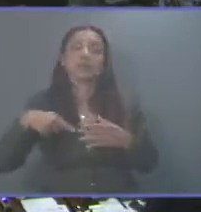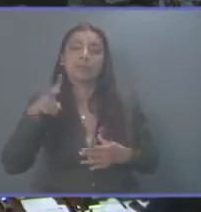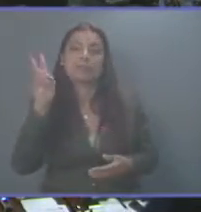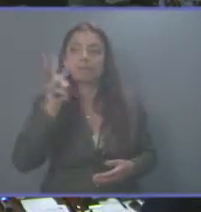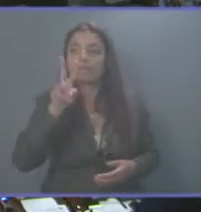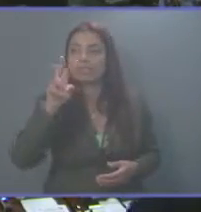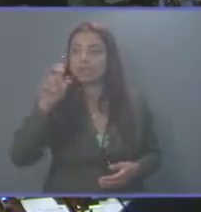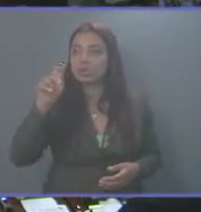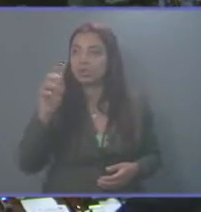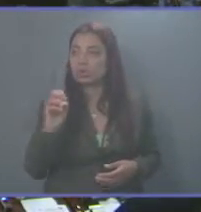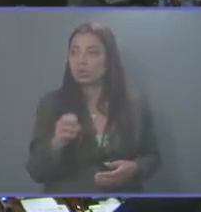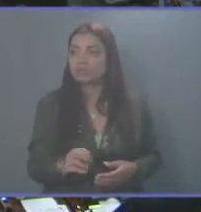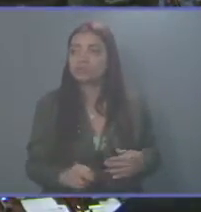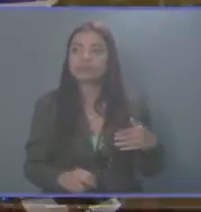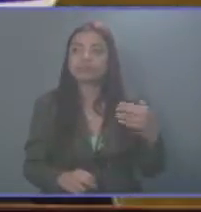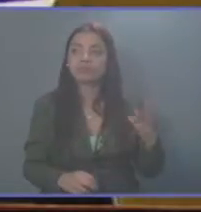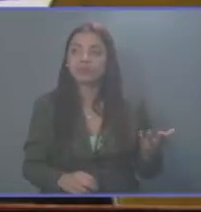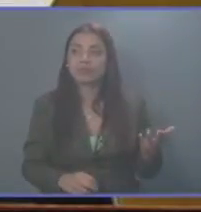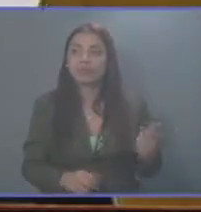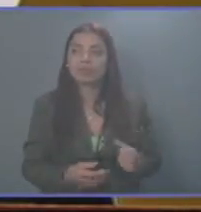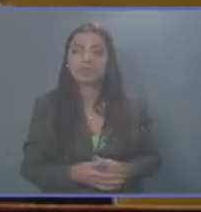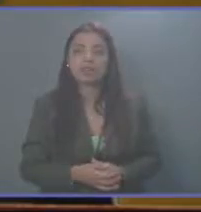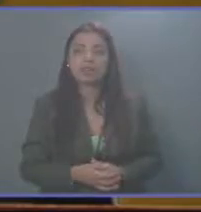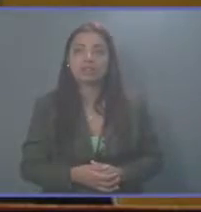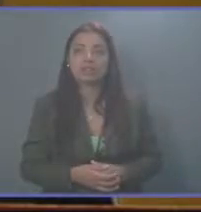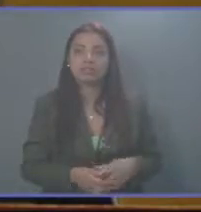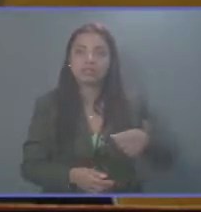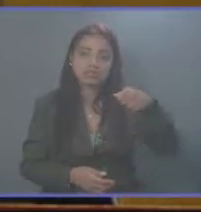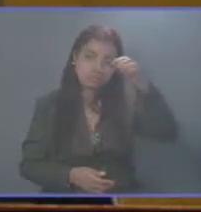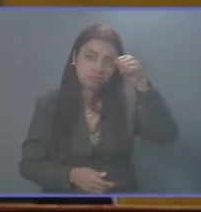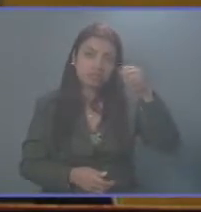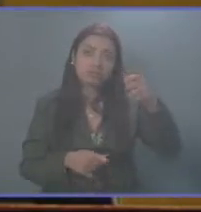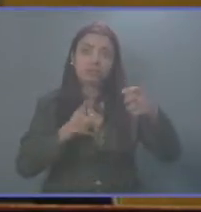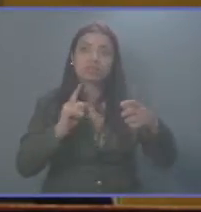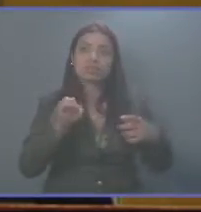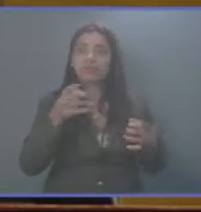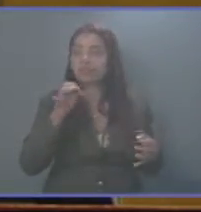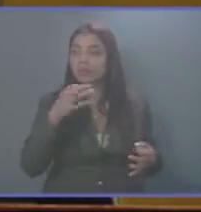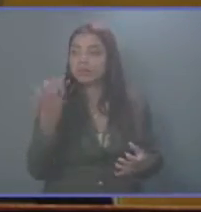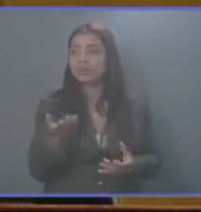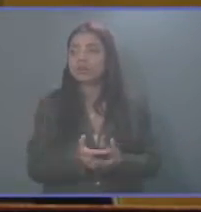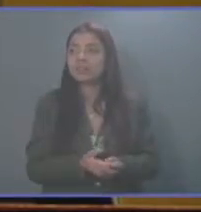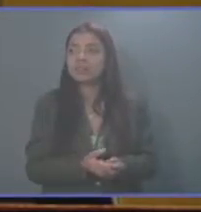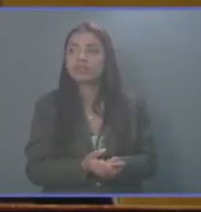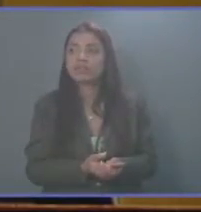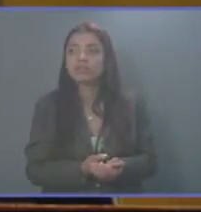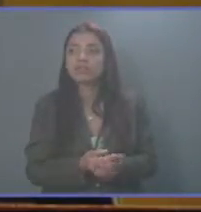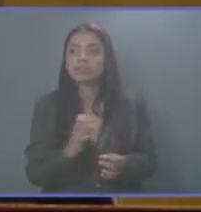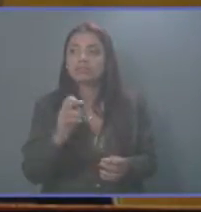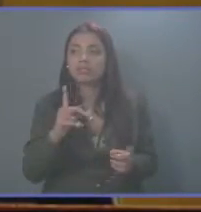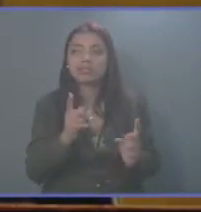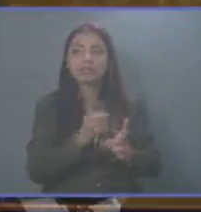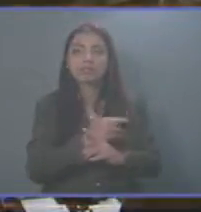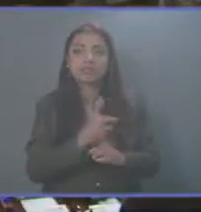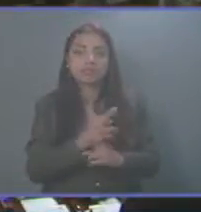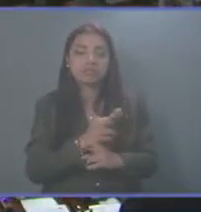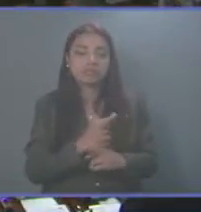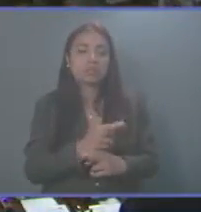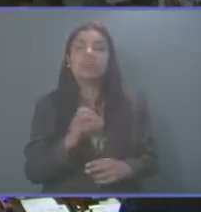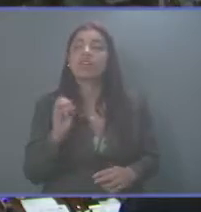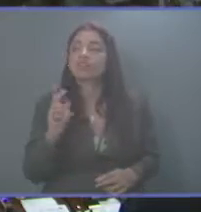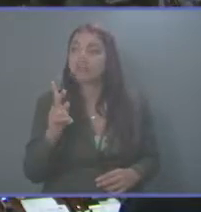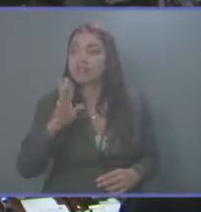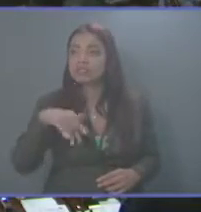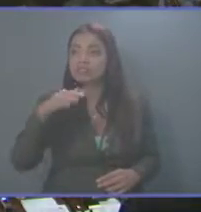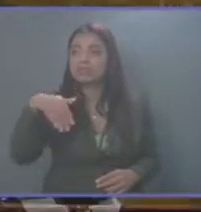Me dicen que tiene la primera versión de las piezas. Ok, y creo que entonces... Y se han estado modificando.